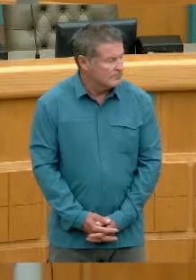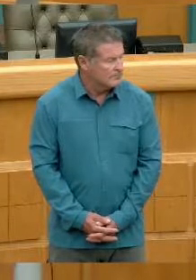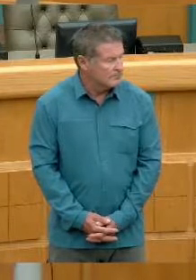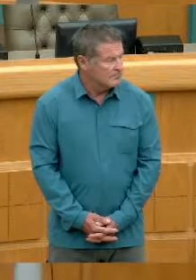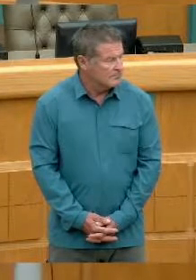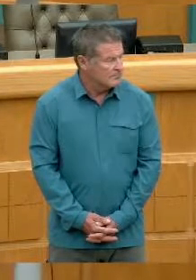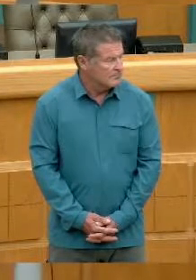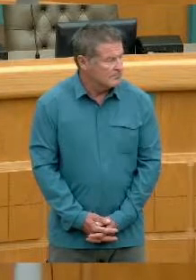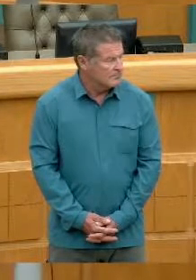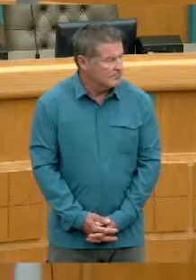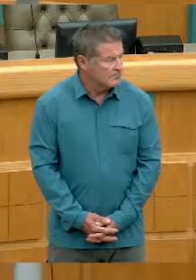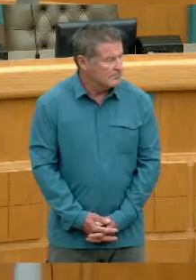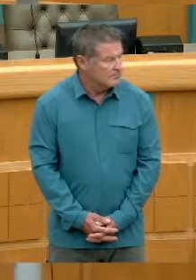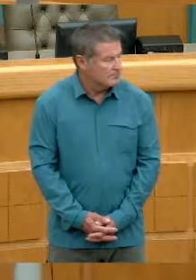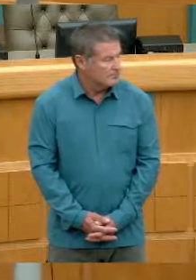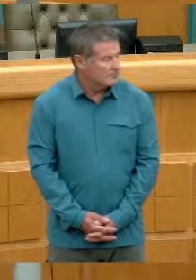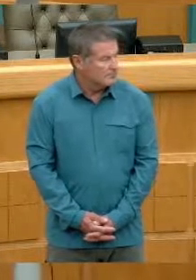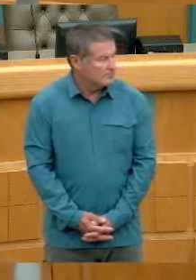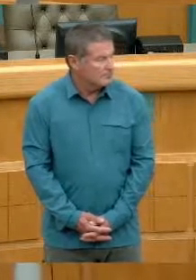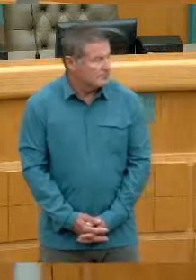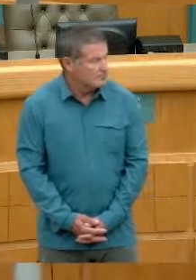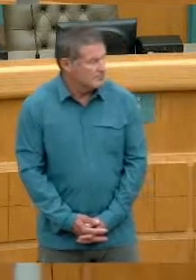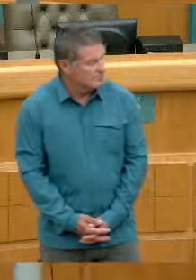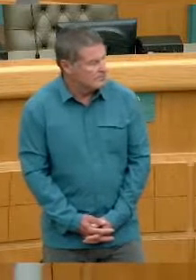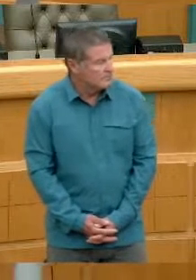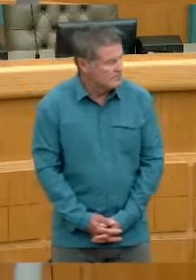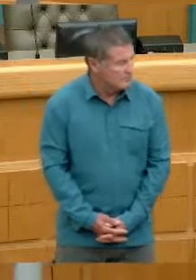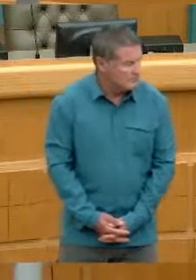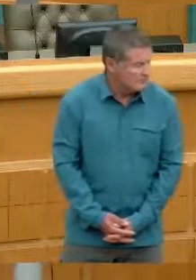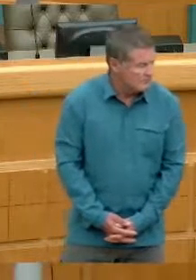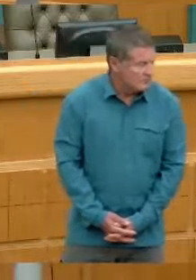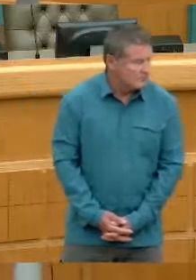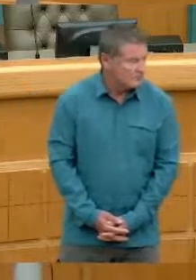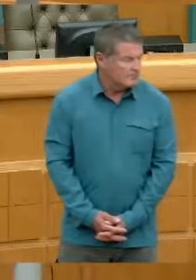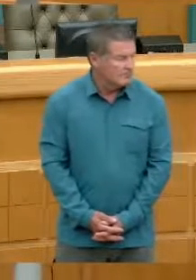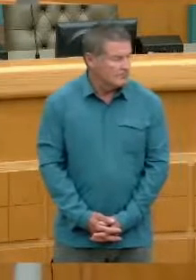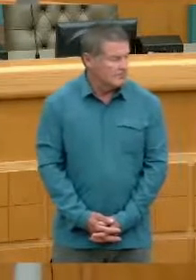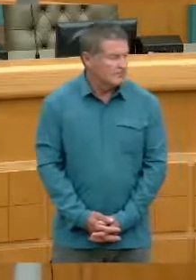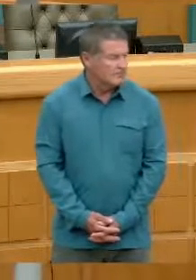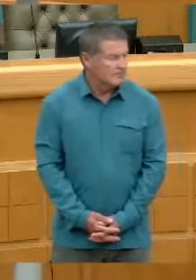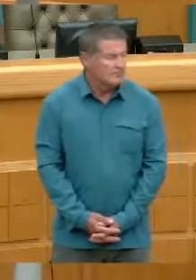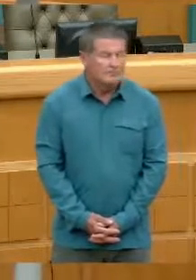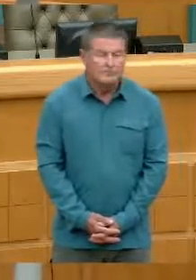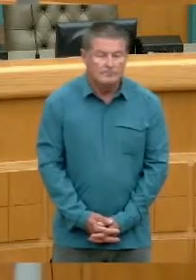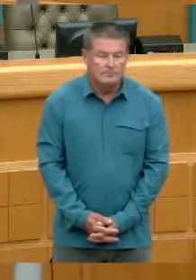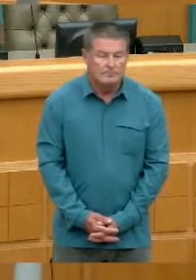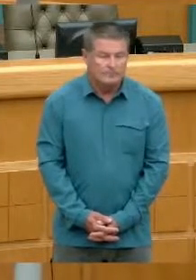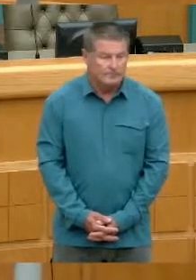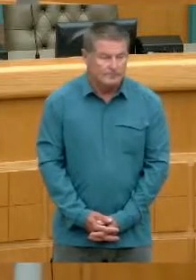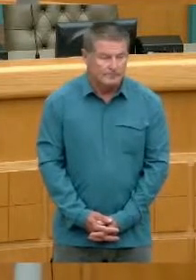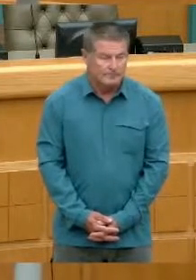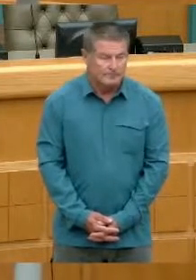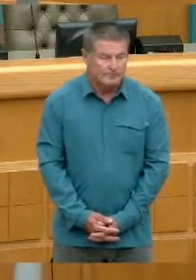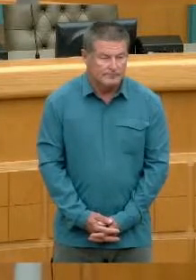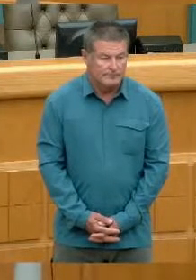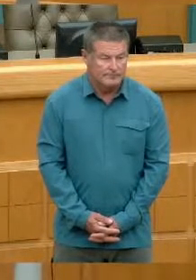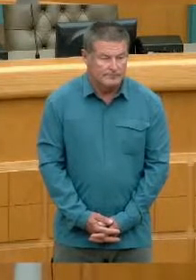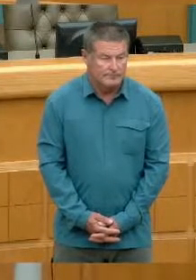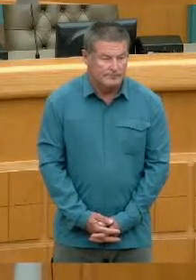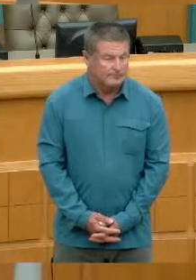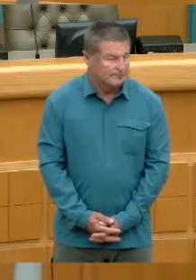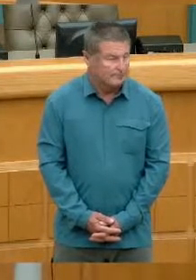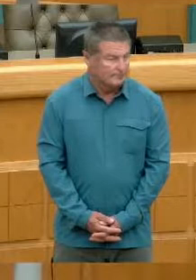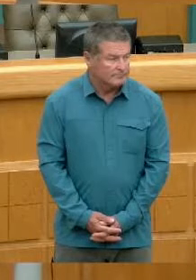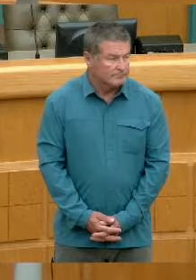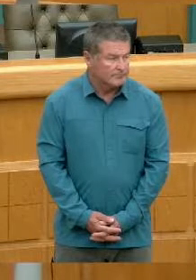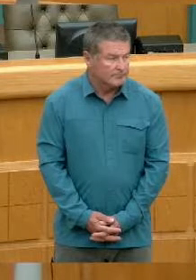clases tanto de actividades físicas como también algunas clases de nutrición, así que si usted desea participar de estas clases, por